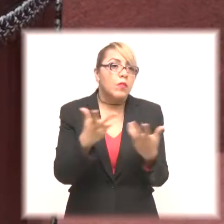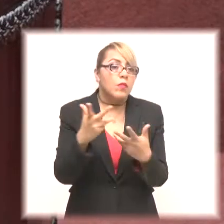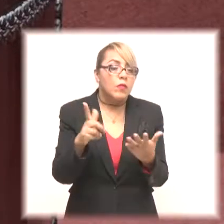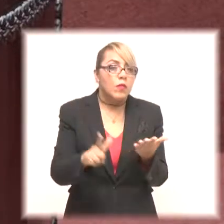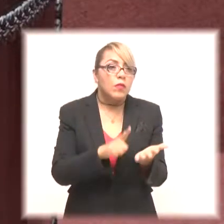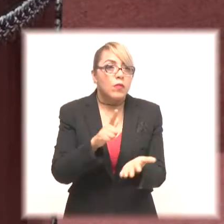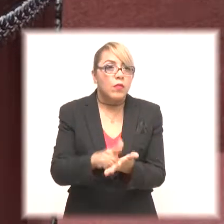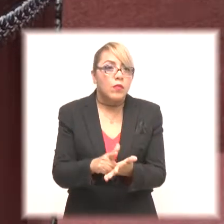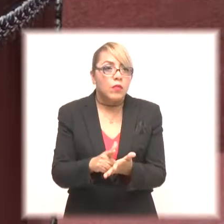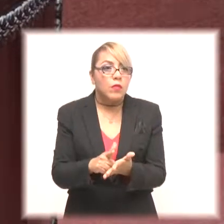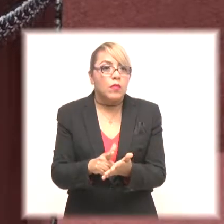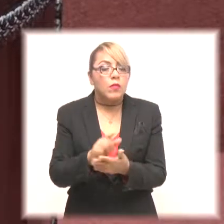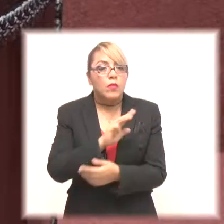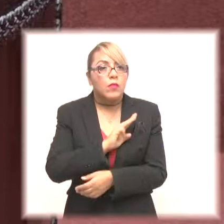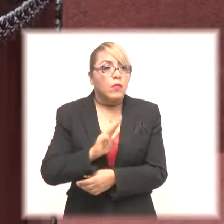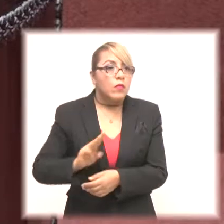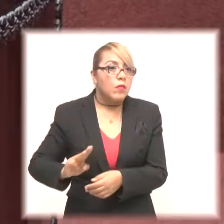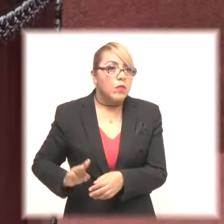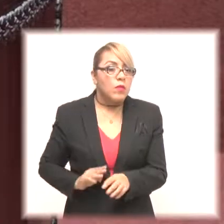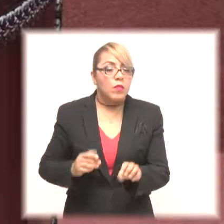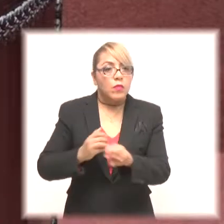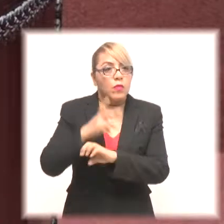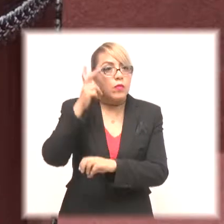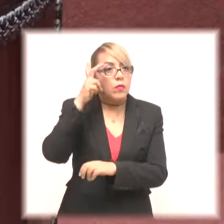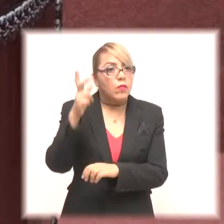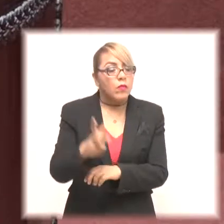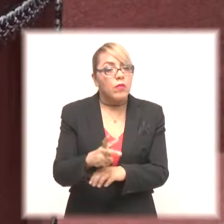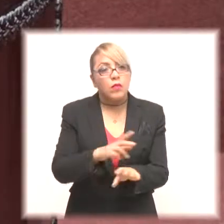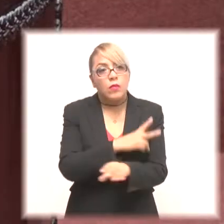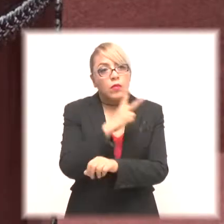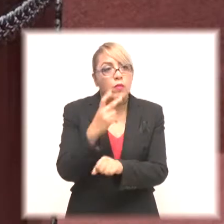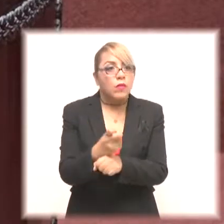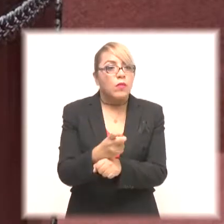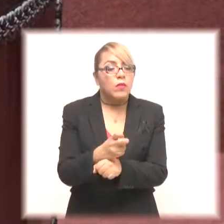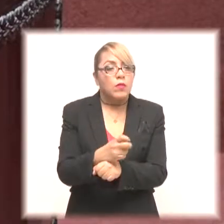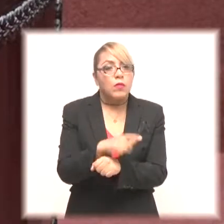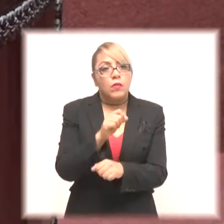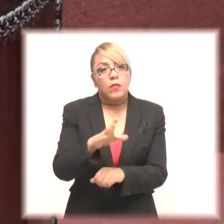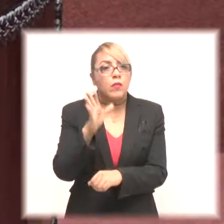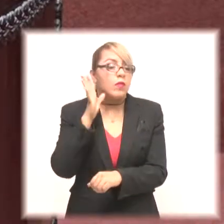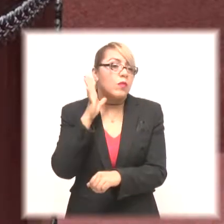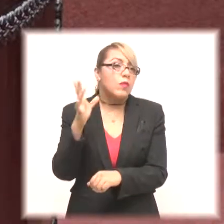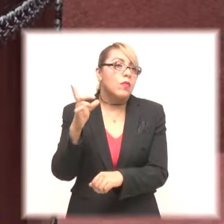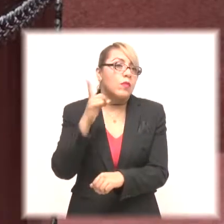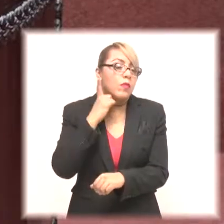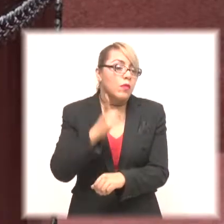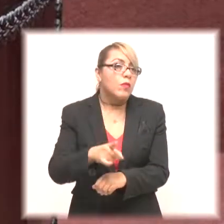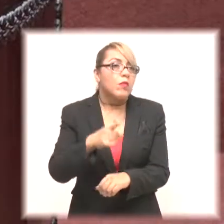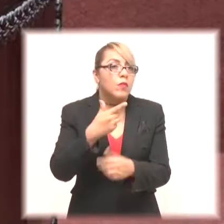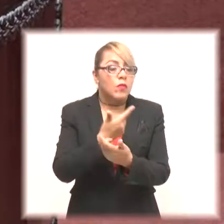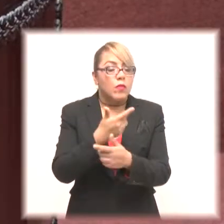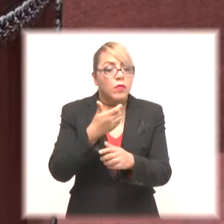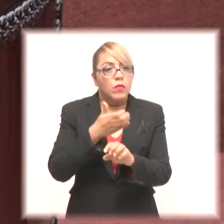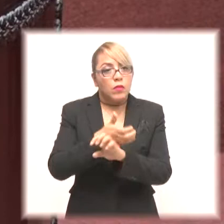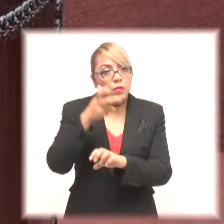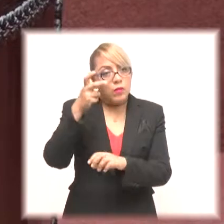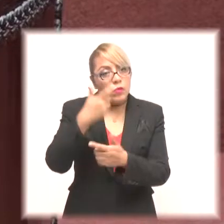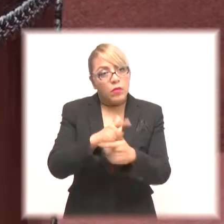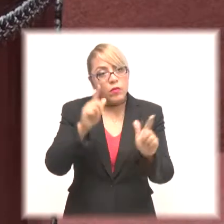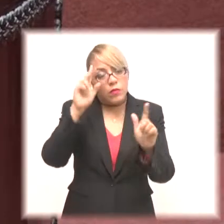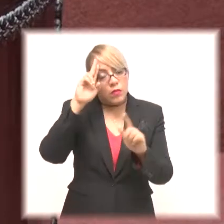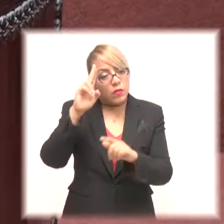Ley Orgánica Municipal del Estado de Hidalgo. Segundo, el Congreso del Estado Libre y Soberano de Hidalgo exhorta